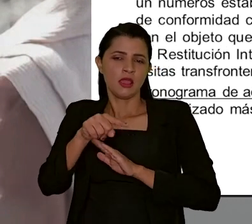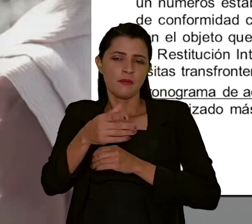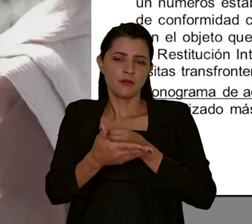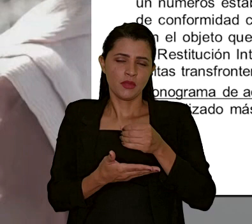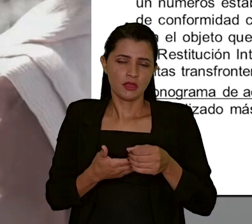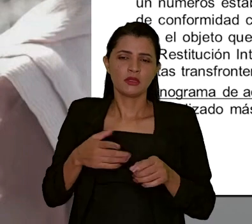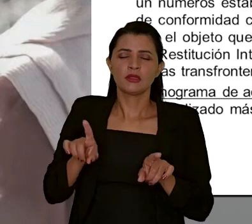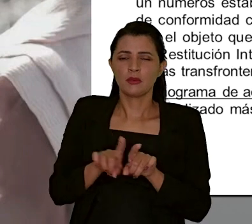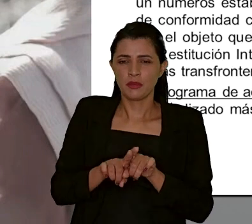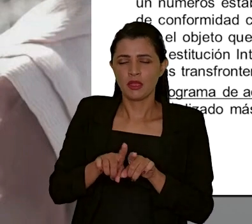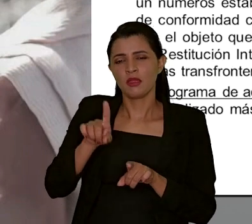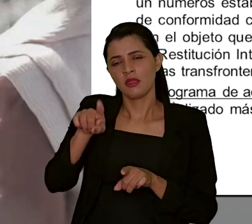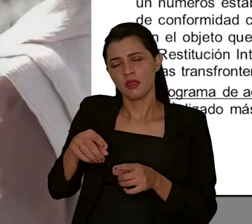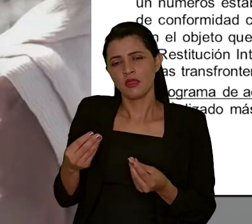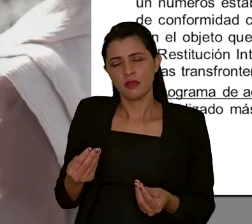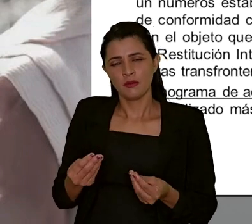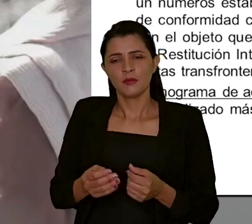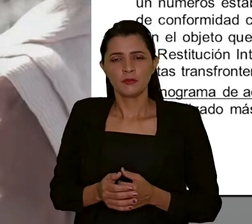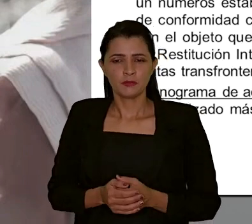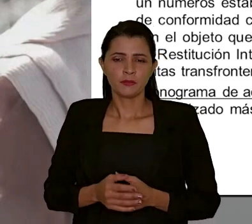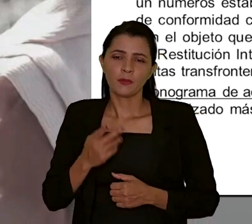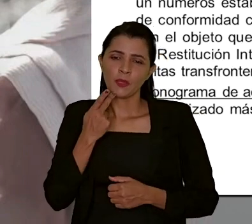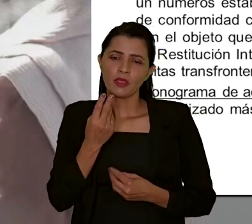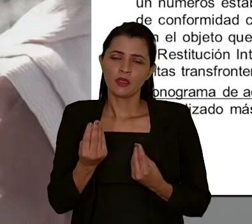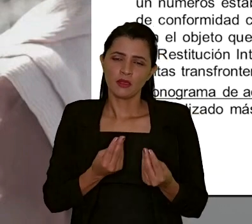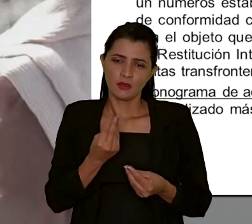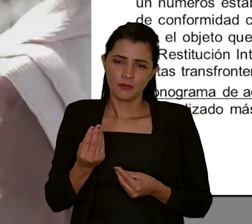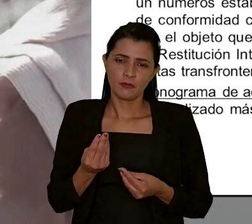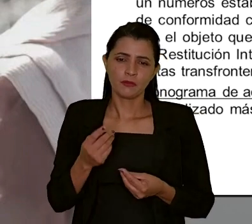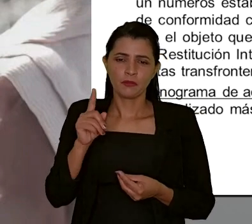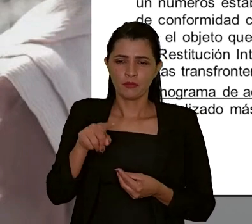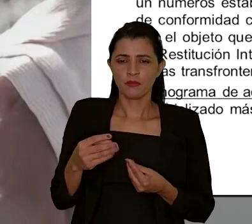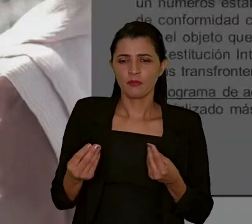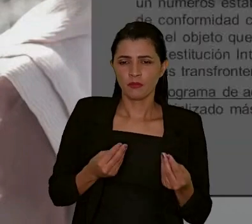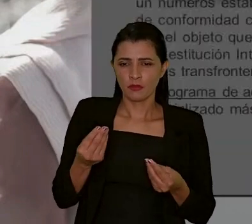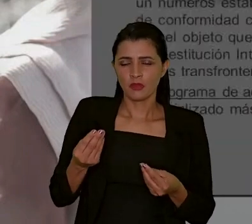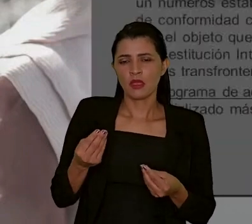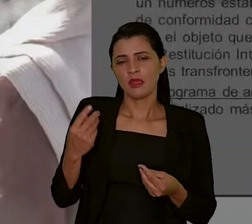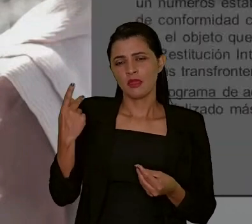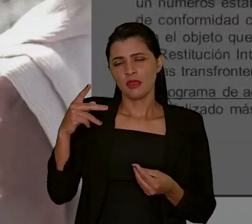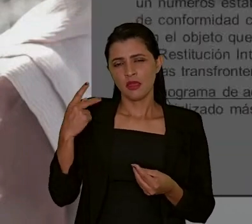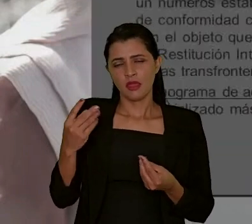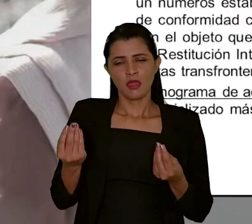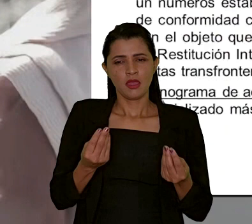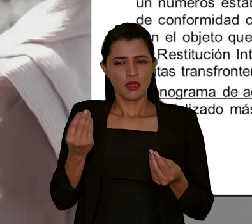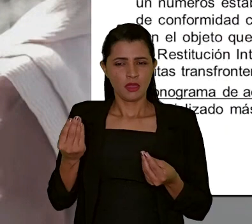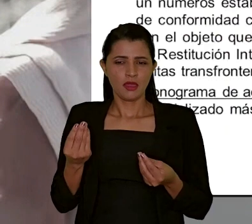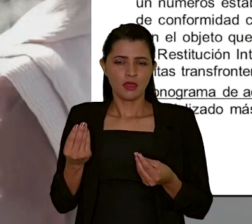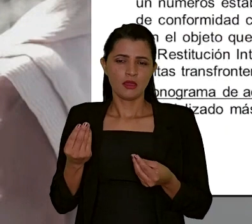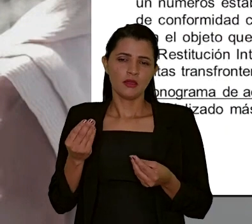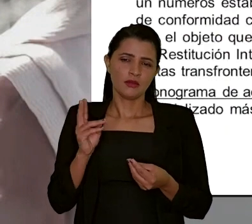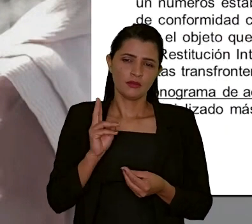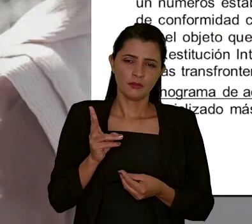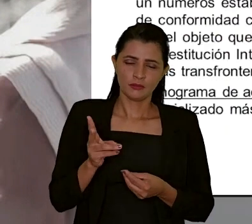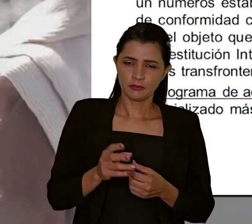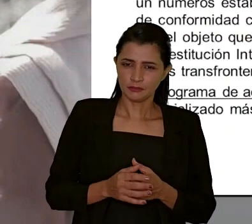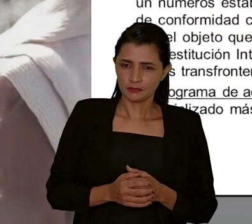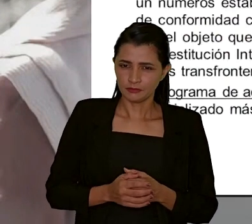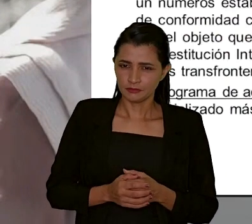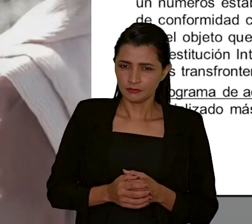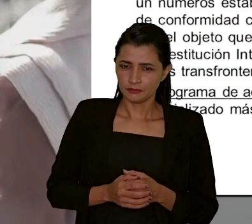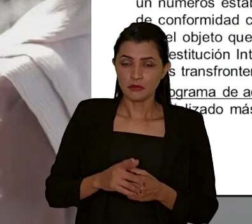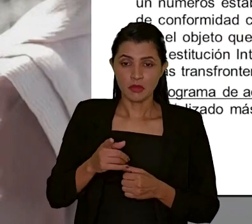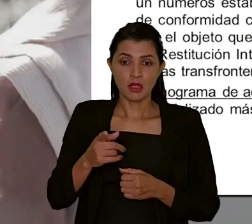es, digamos, que funciona tribunales